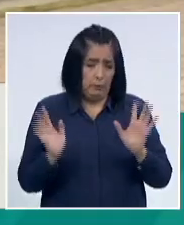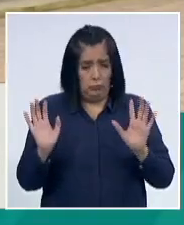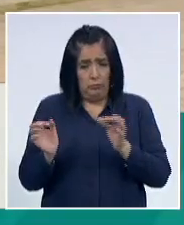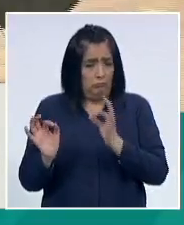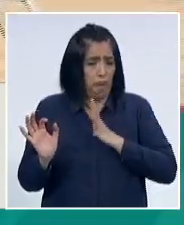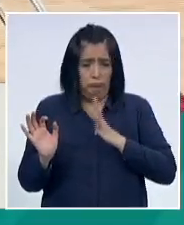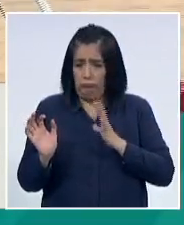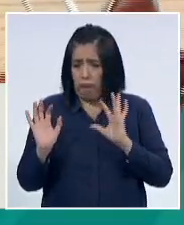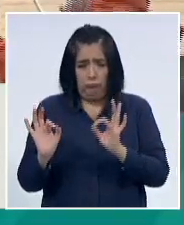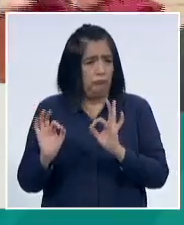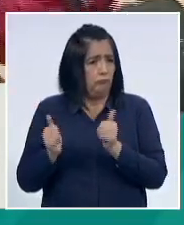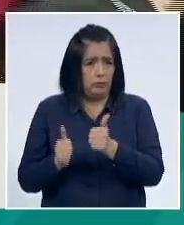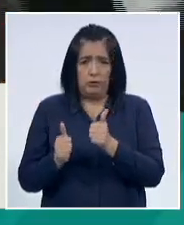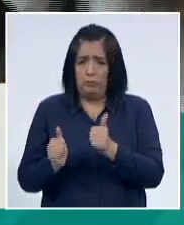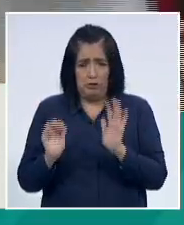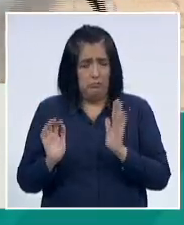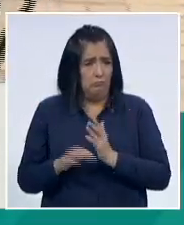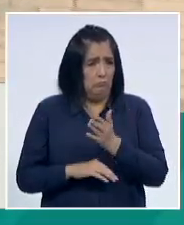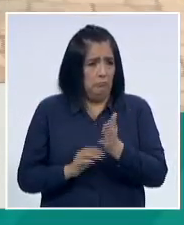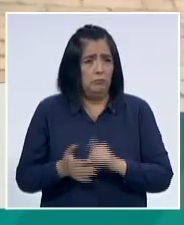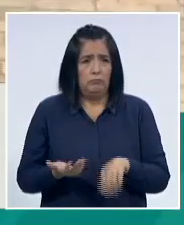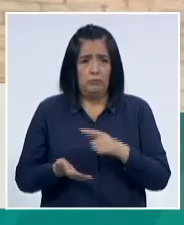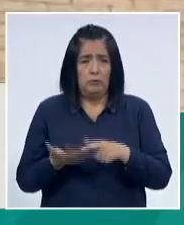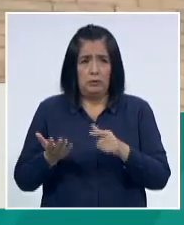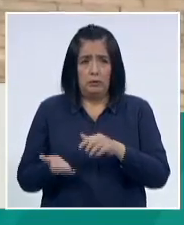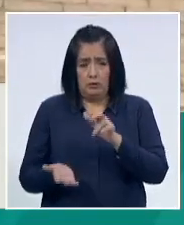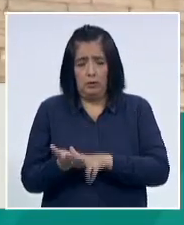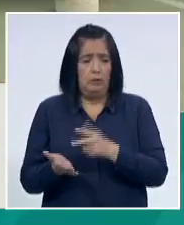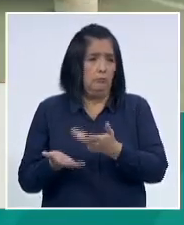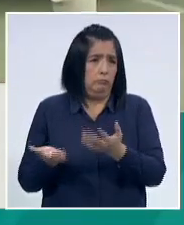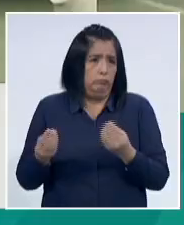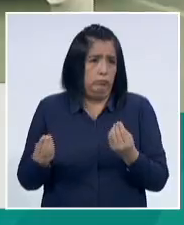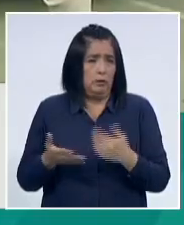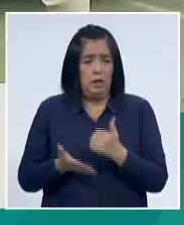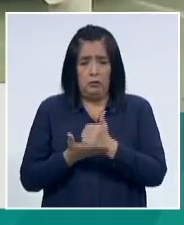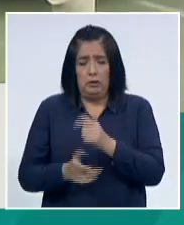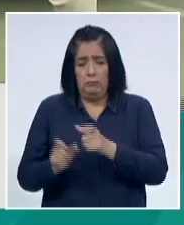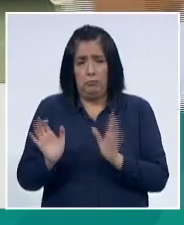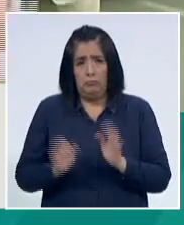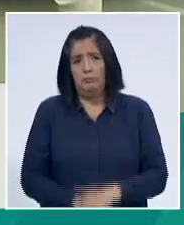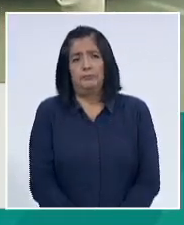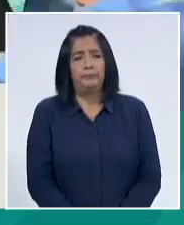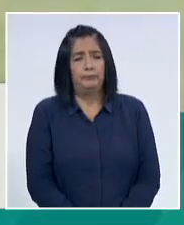este medio de visa de refugio porque, bueno, ayuda a la persona.